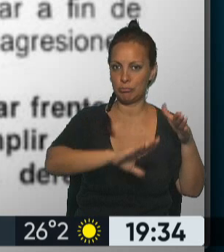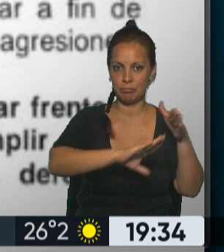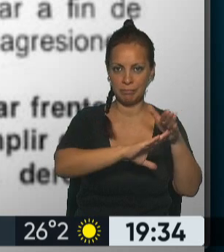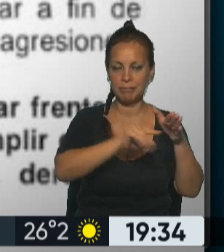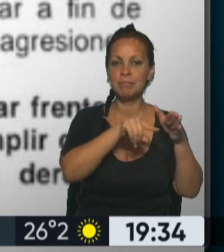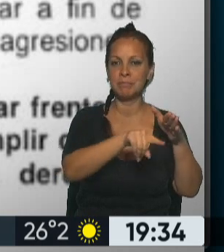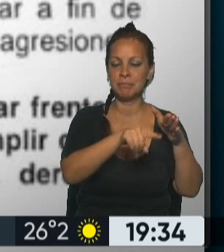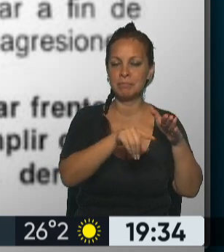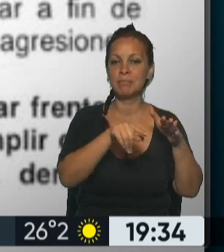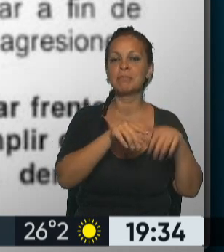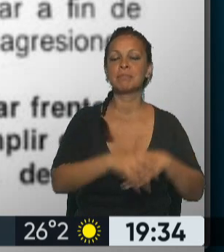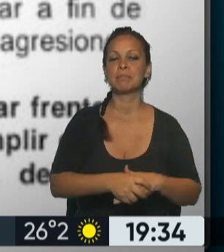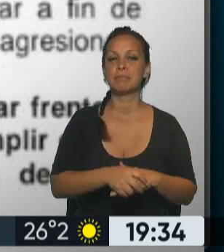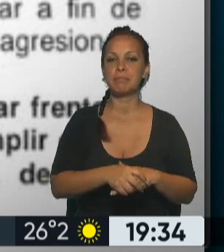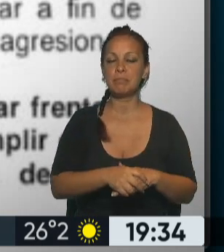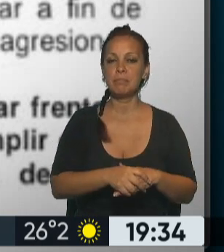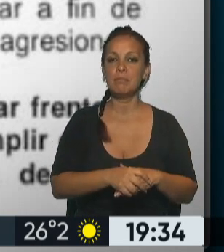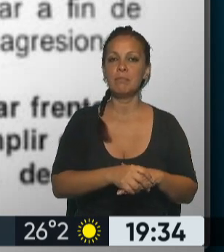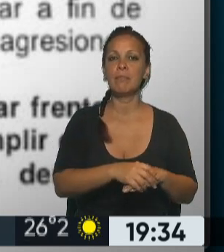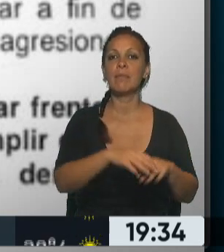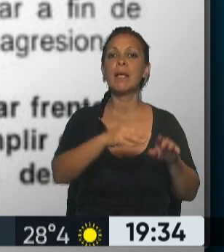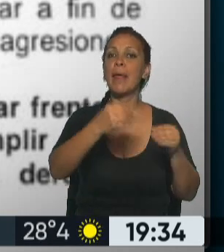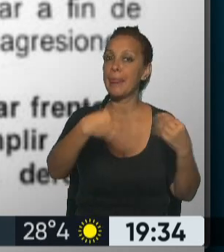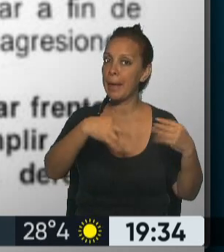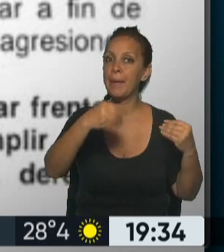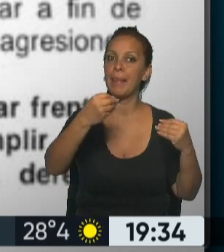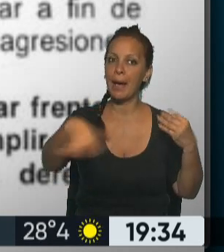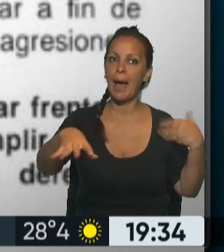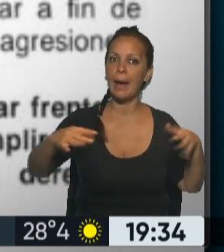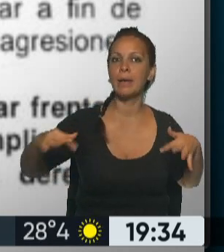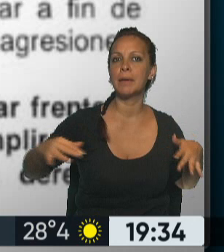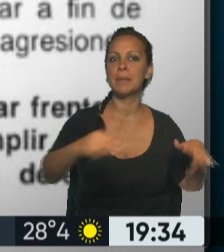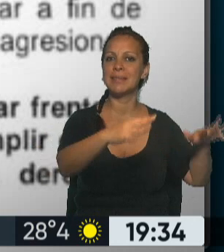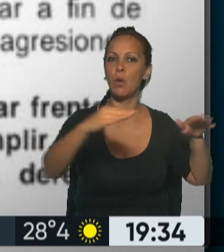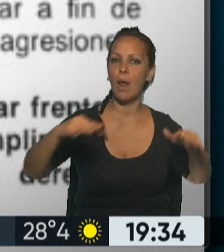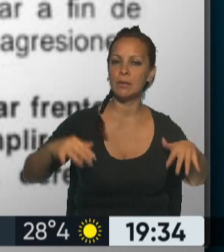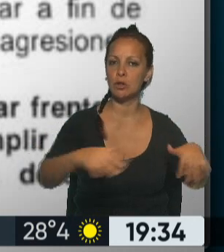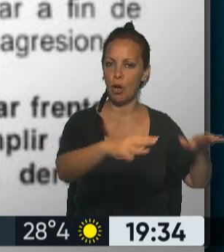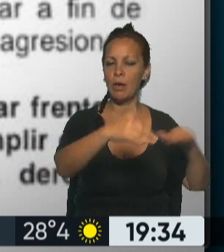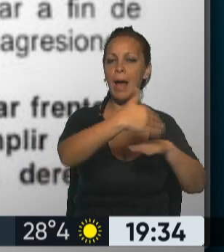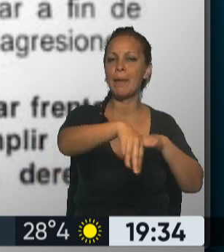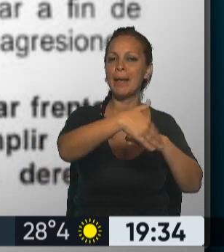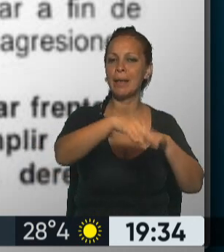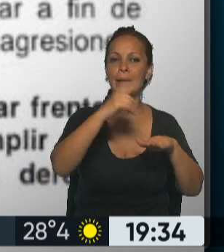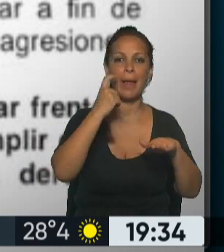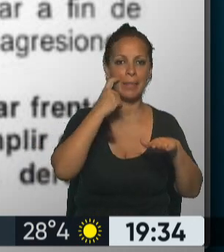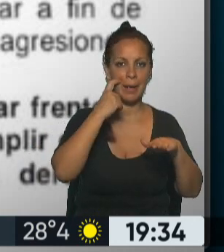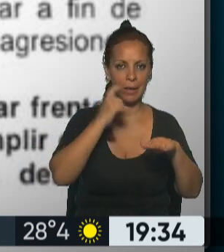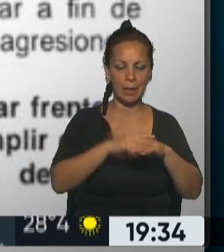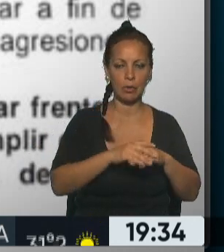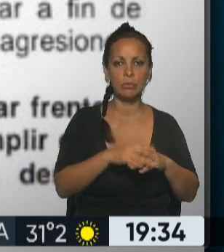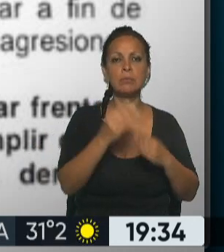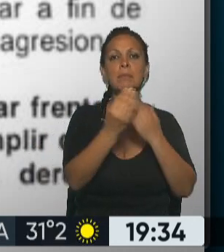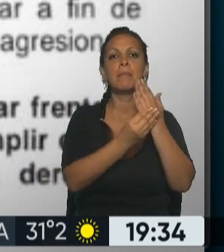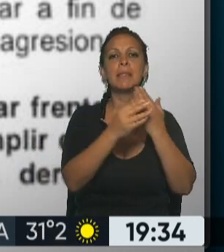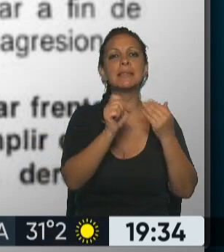interior de la Plaza de los Dos Congresos, dejando espacio, y esto es muy importante, de circulación sobre la Avenida Entre Ríos. Le importa mucho al Ministerio de